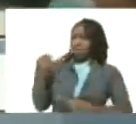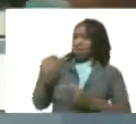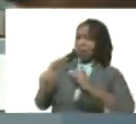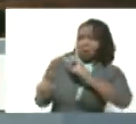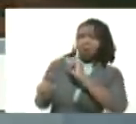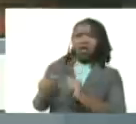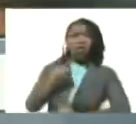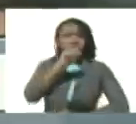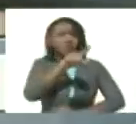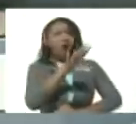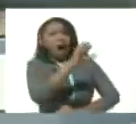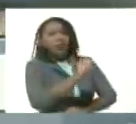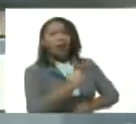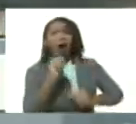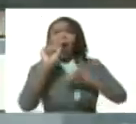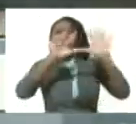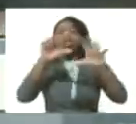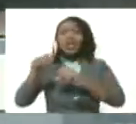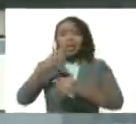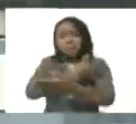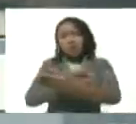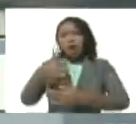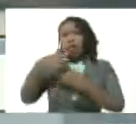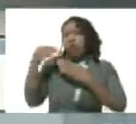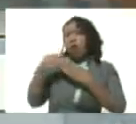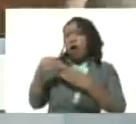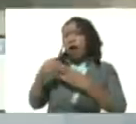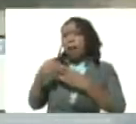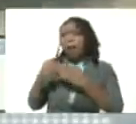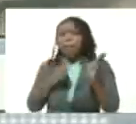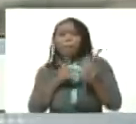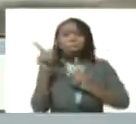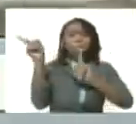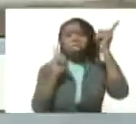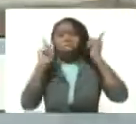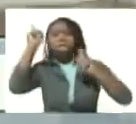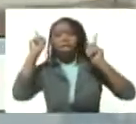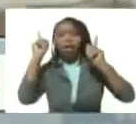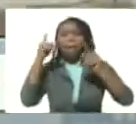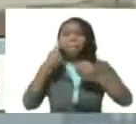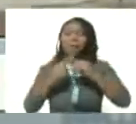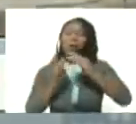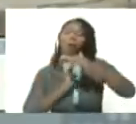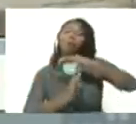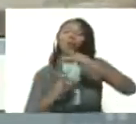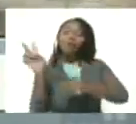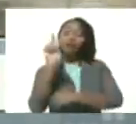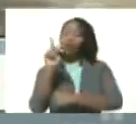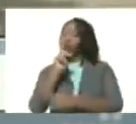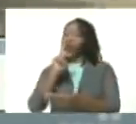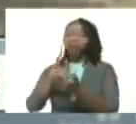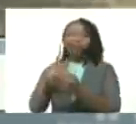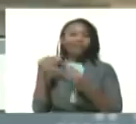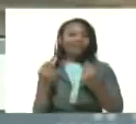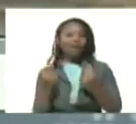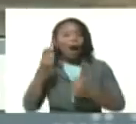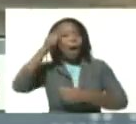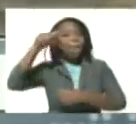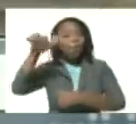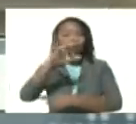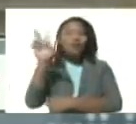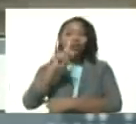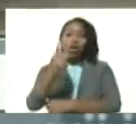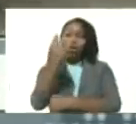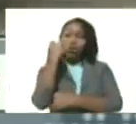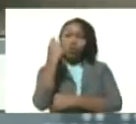por qué tú te agarraste 80 millones de dólares? Pero a los migrantes venezolanos no les llegó ese dinero. Al pueblo venezolano no le llegó ni